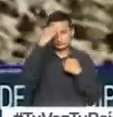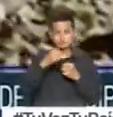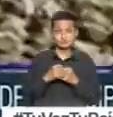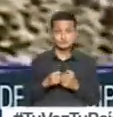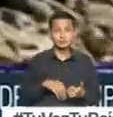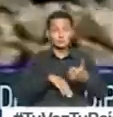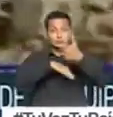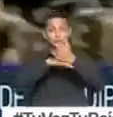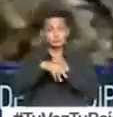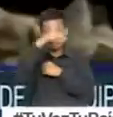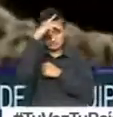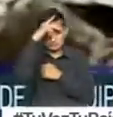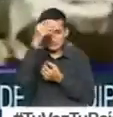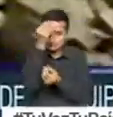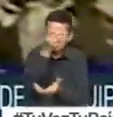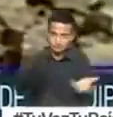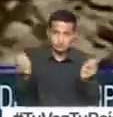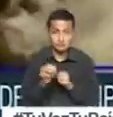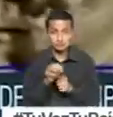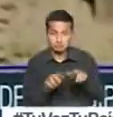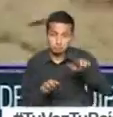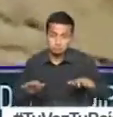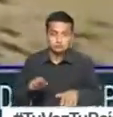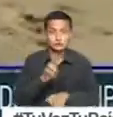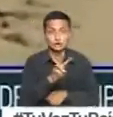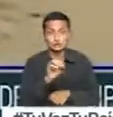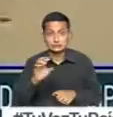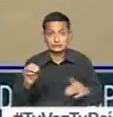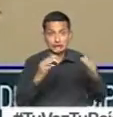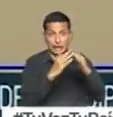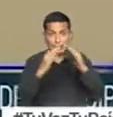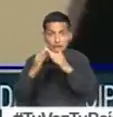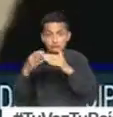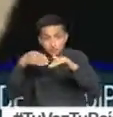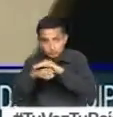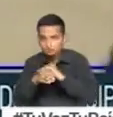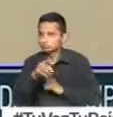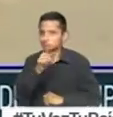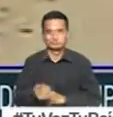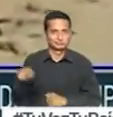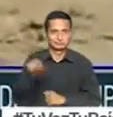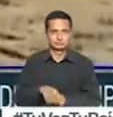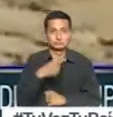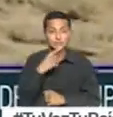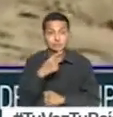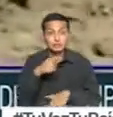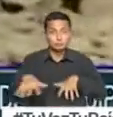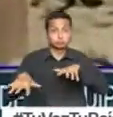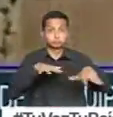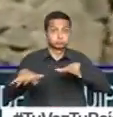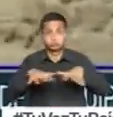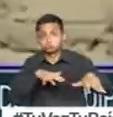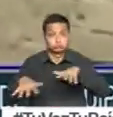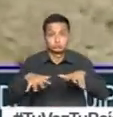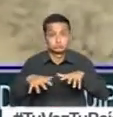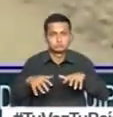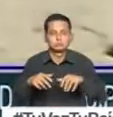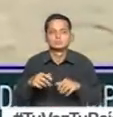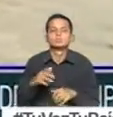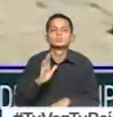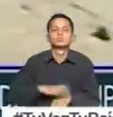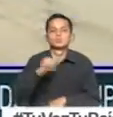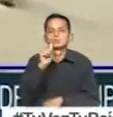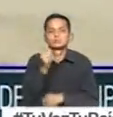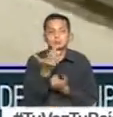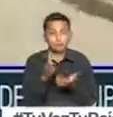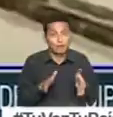Las autoridades peruanas informaron que unas 200 casas quedaron inhabitables. El movimiento telúrico también ocasionó que se